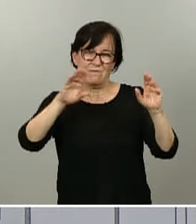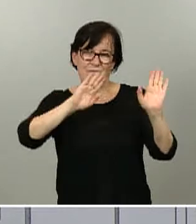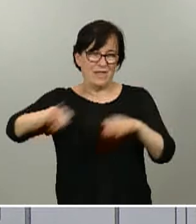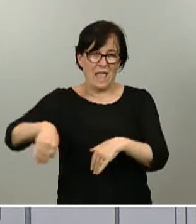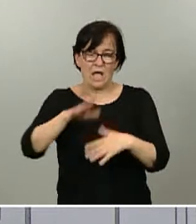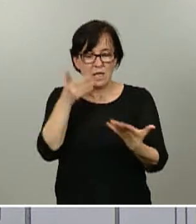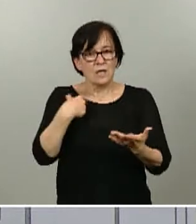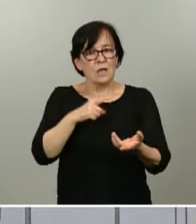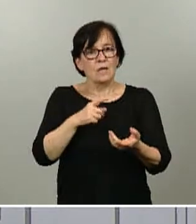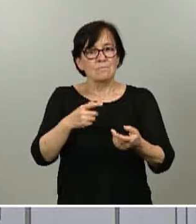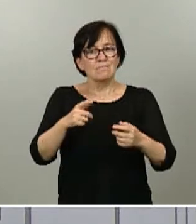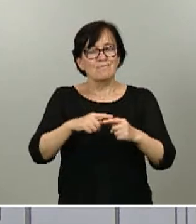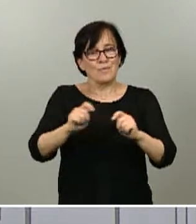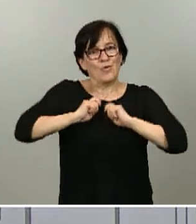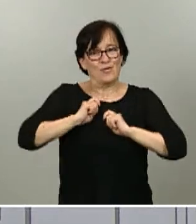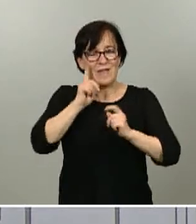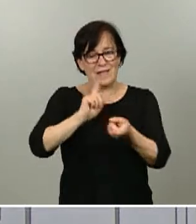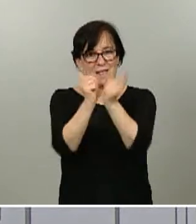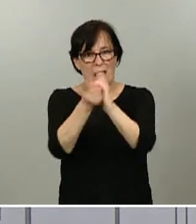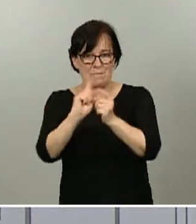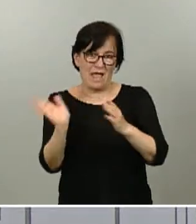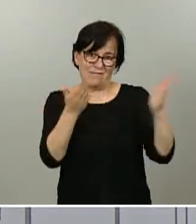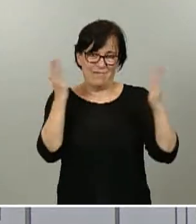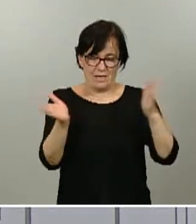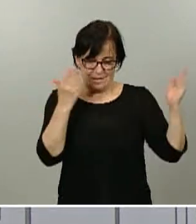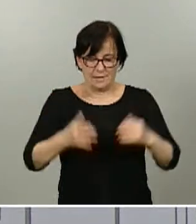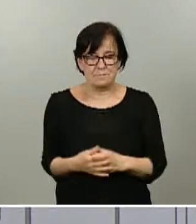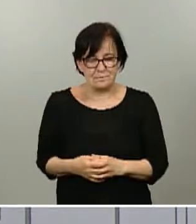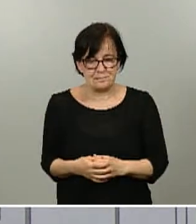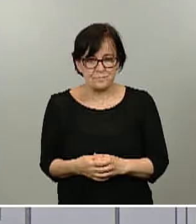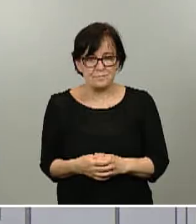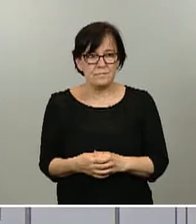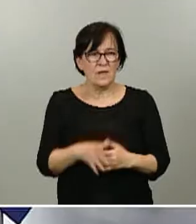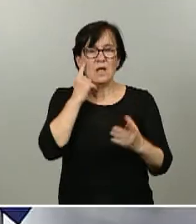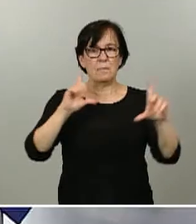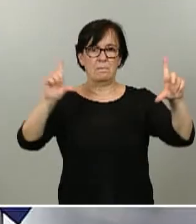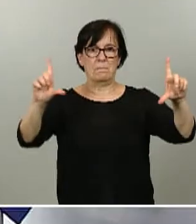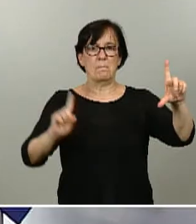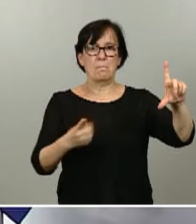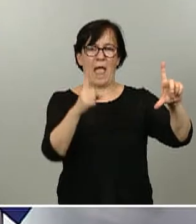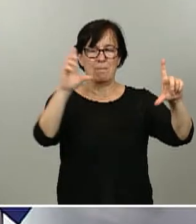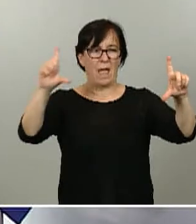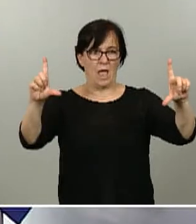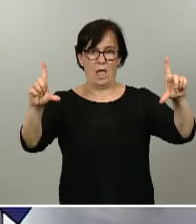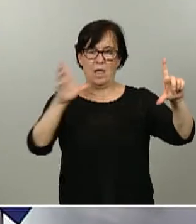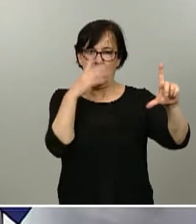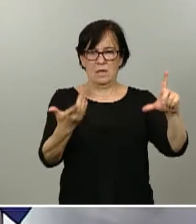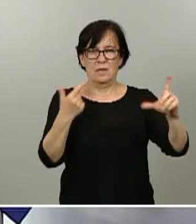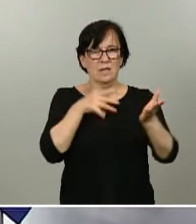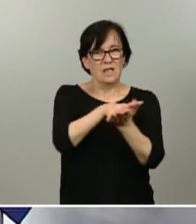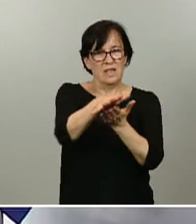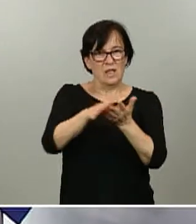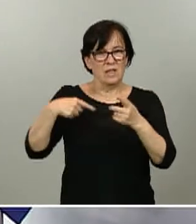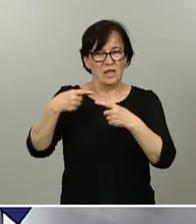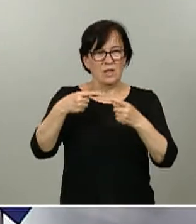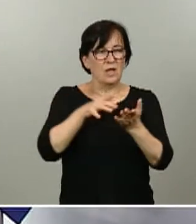cambiar de fases. Vamos a poner un mapa relacionado con la incidencia, el número de